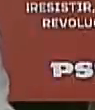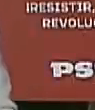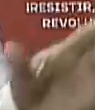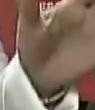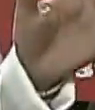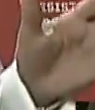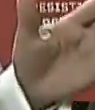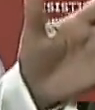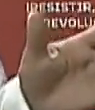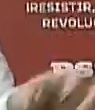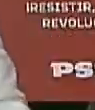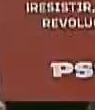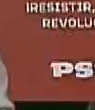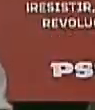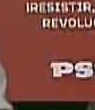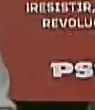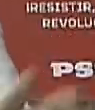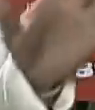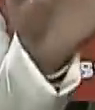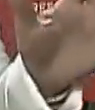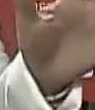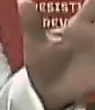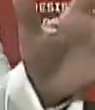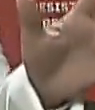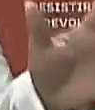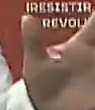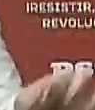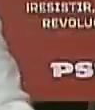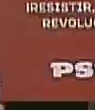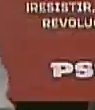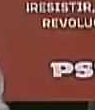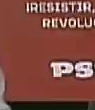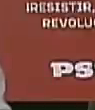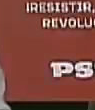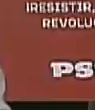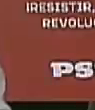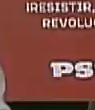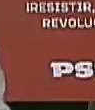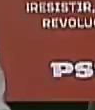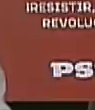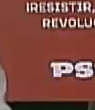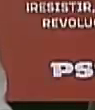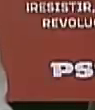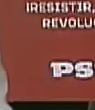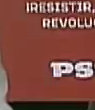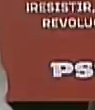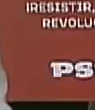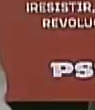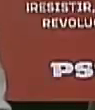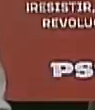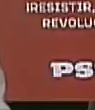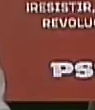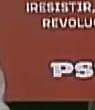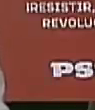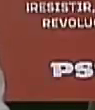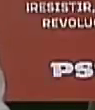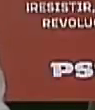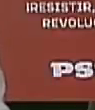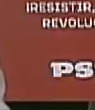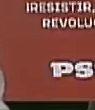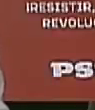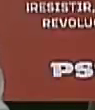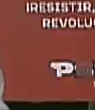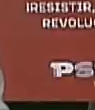está consagrada en las 3R.next. Son algunos de los temas que han sido abordados el día de hoy en esta rueda de prensa como